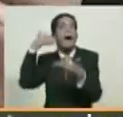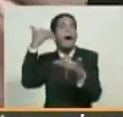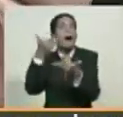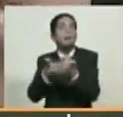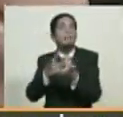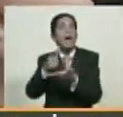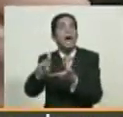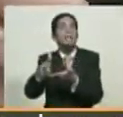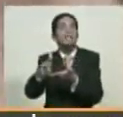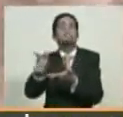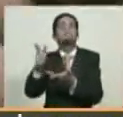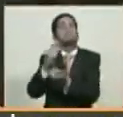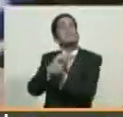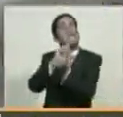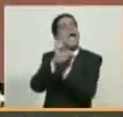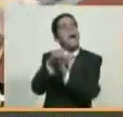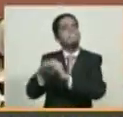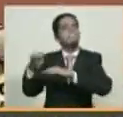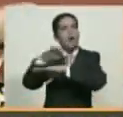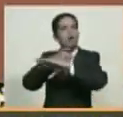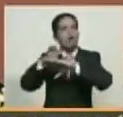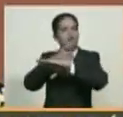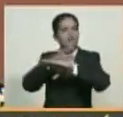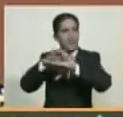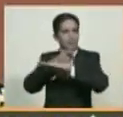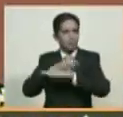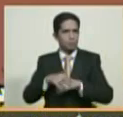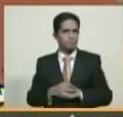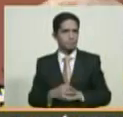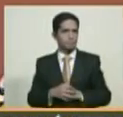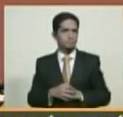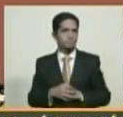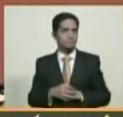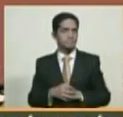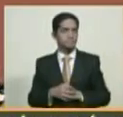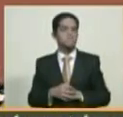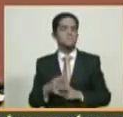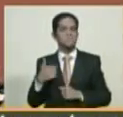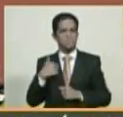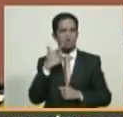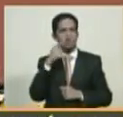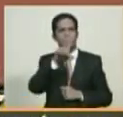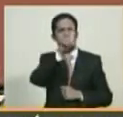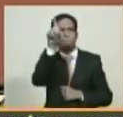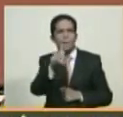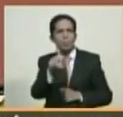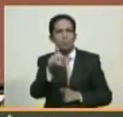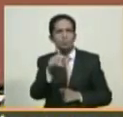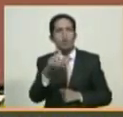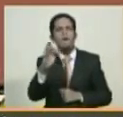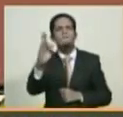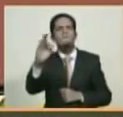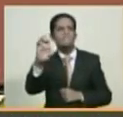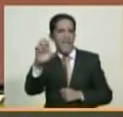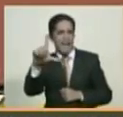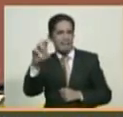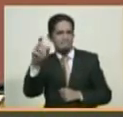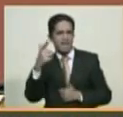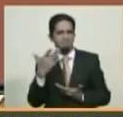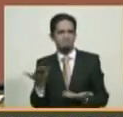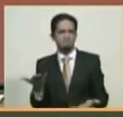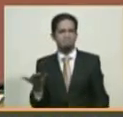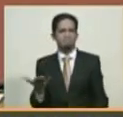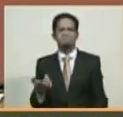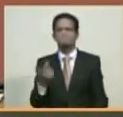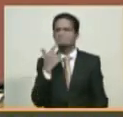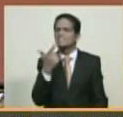una transición política, es decir, un cambio de régimen. Yo le pregunto, señor Feldman, la noción de